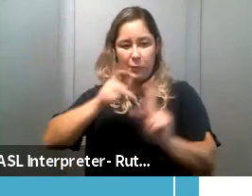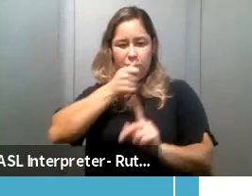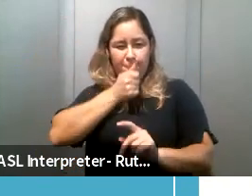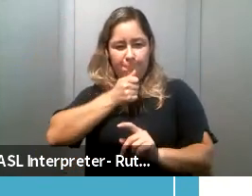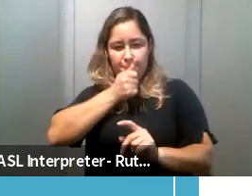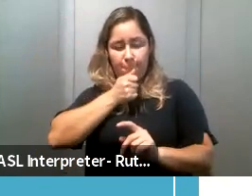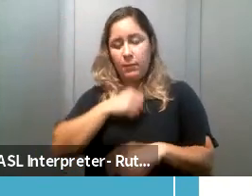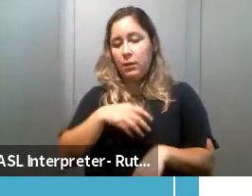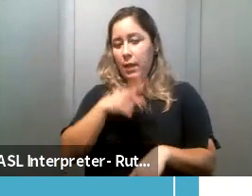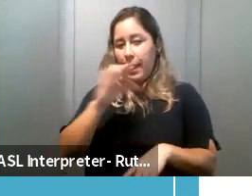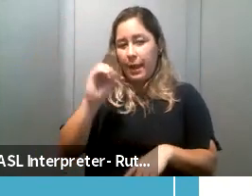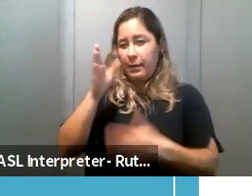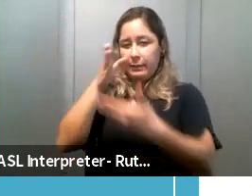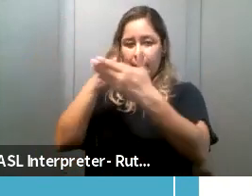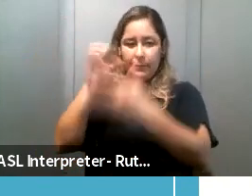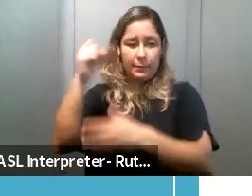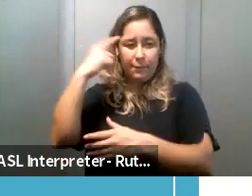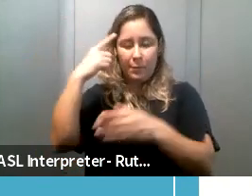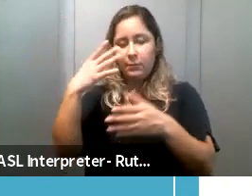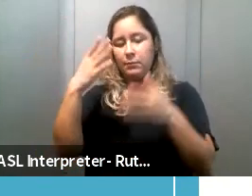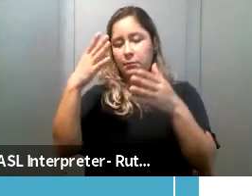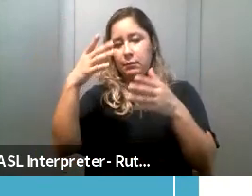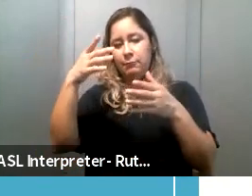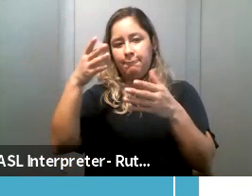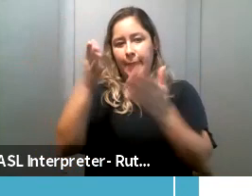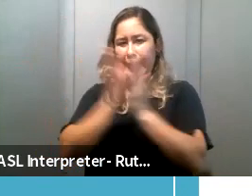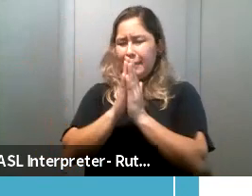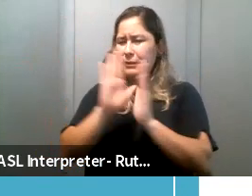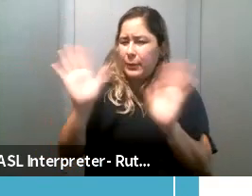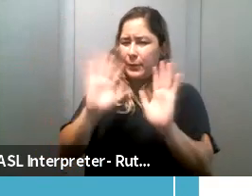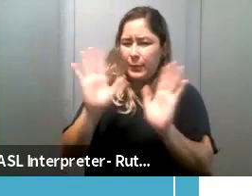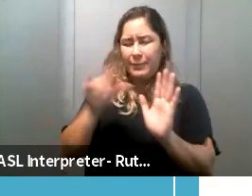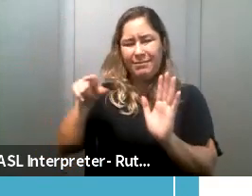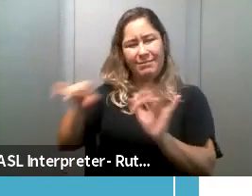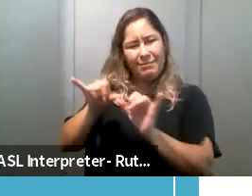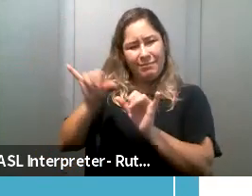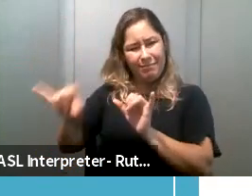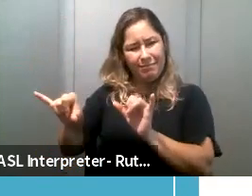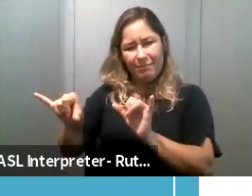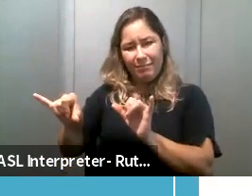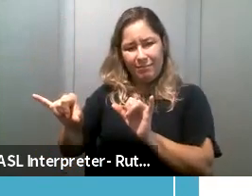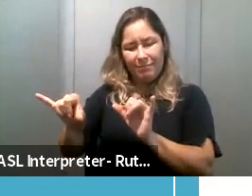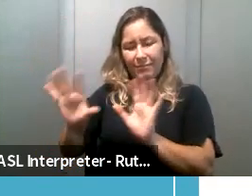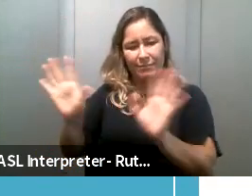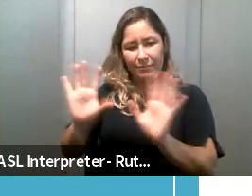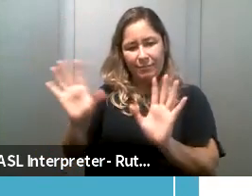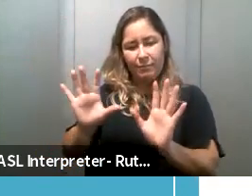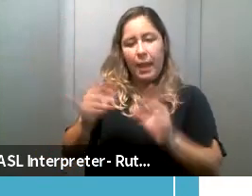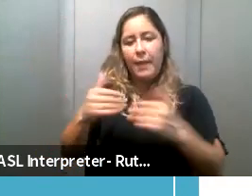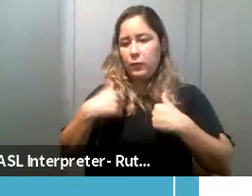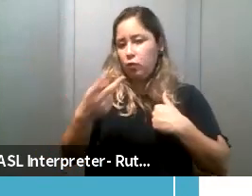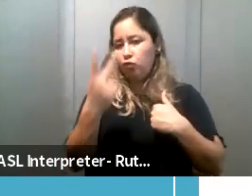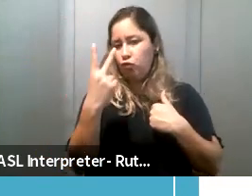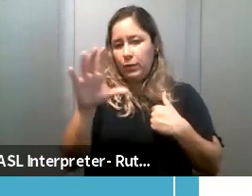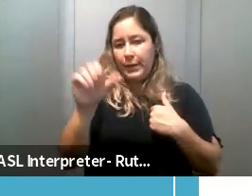a la gente encarcelada. El caso Fryhat tiene que ver con personas